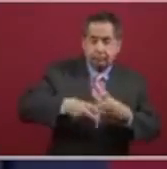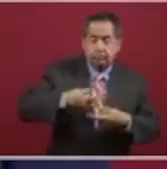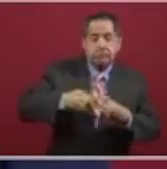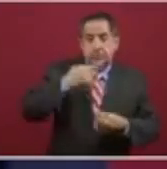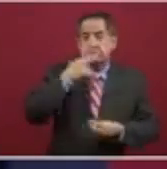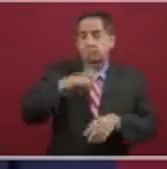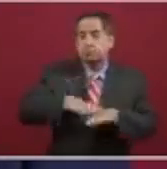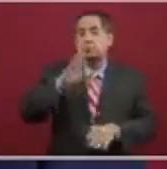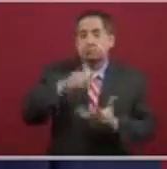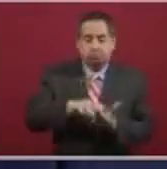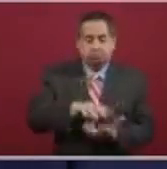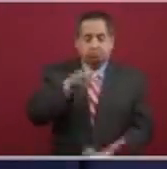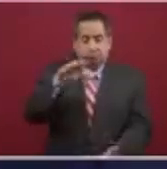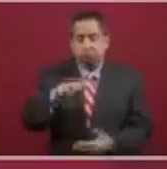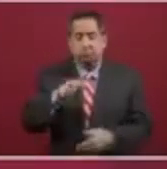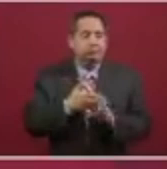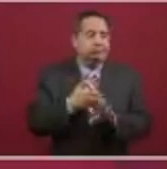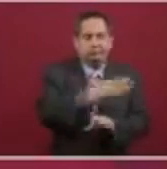¿Ya ven cómo me gusta